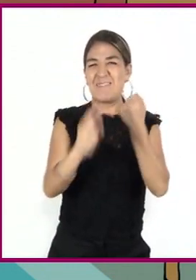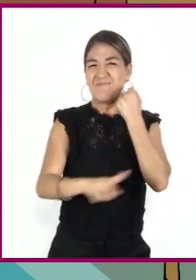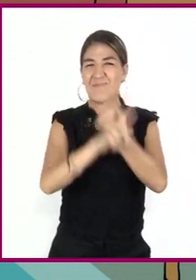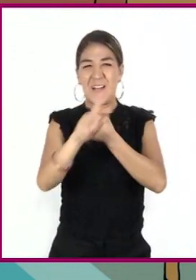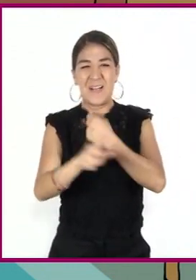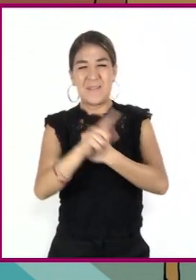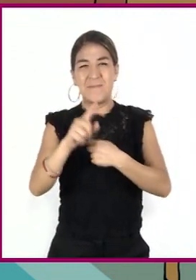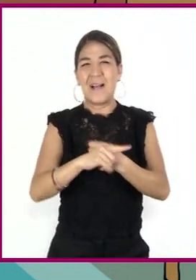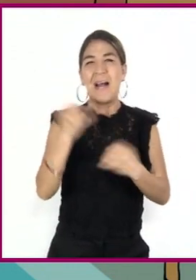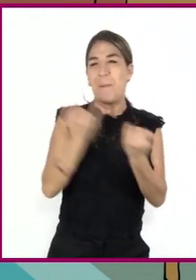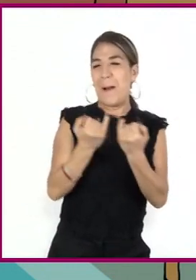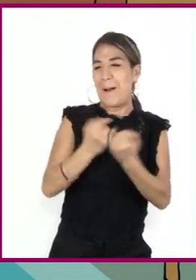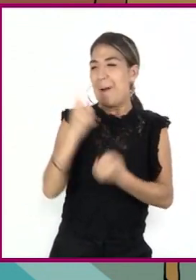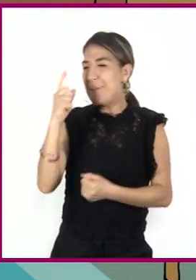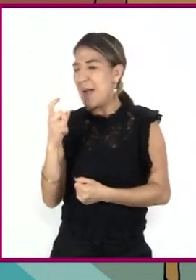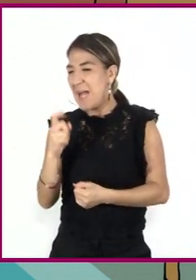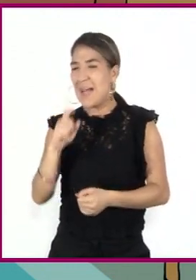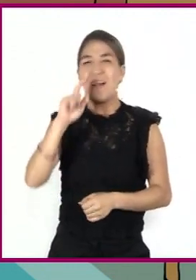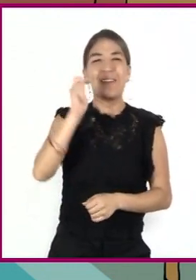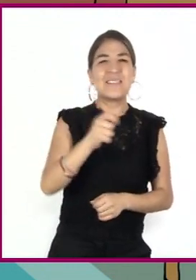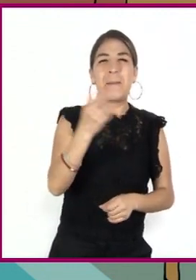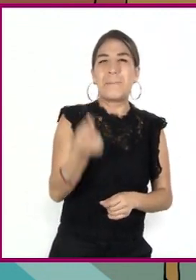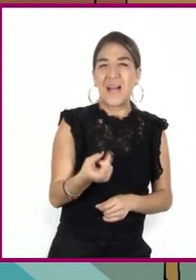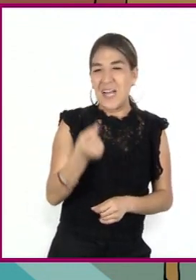el agua y el aceite. Y no